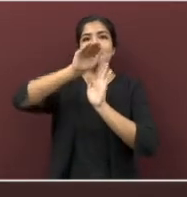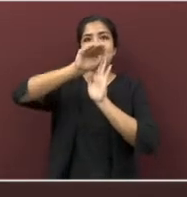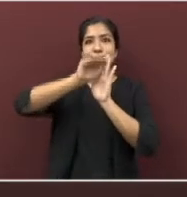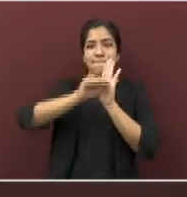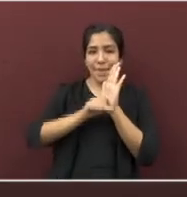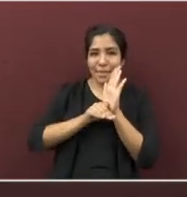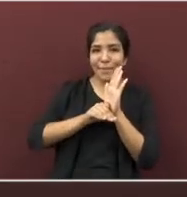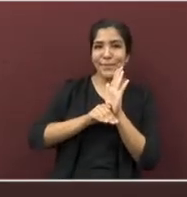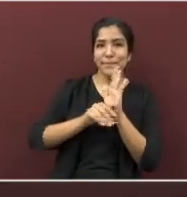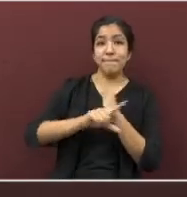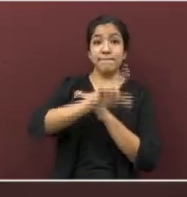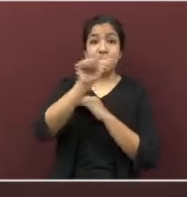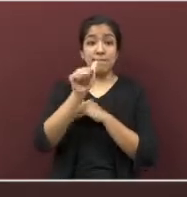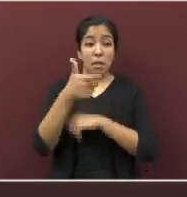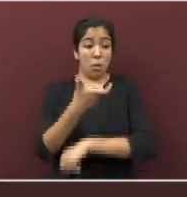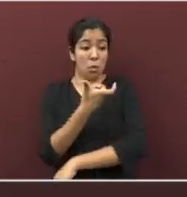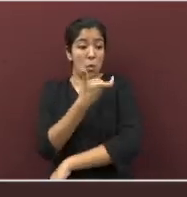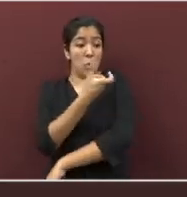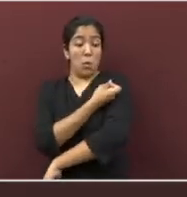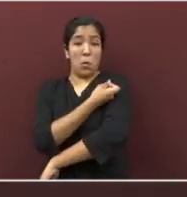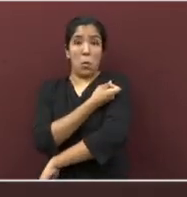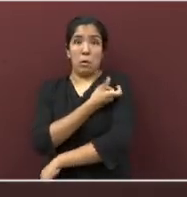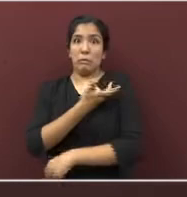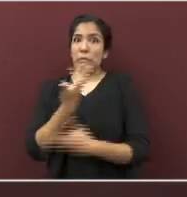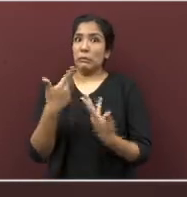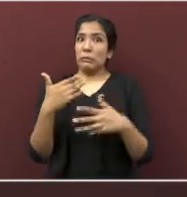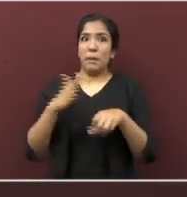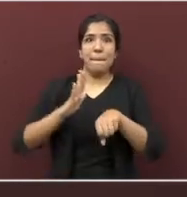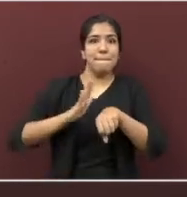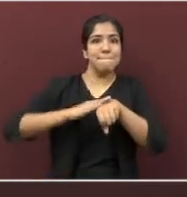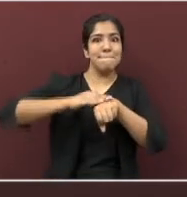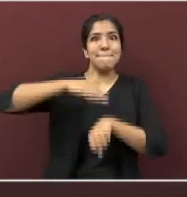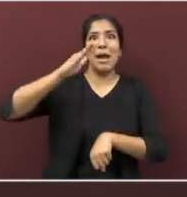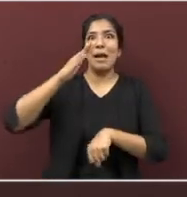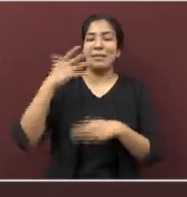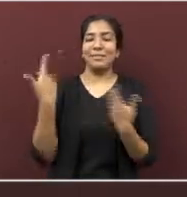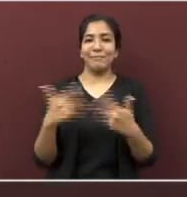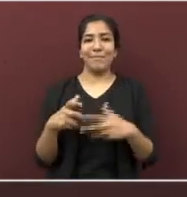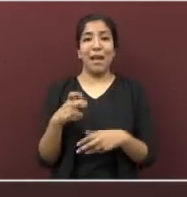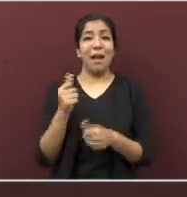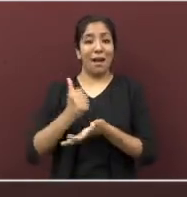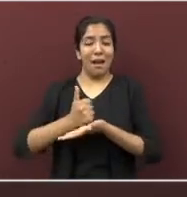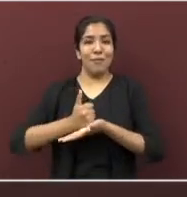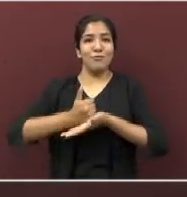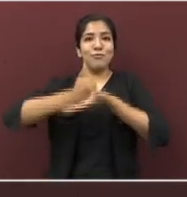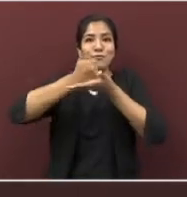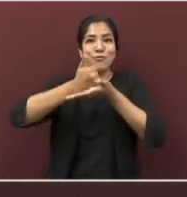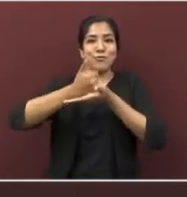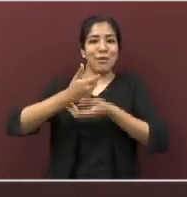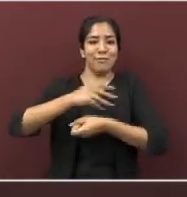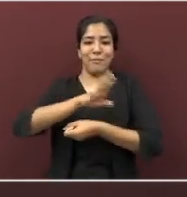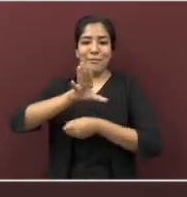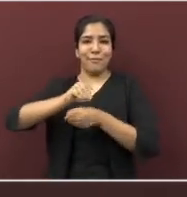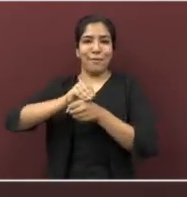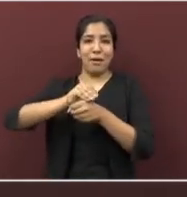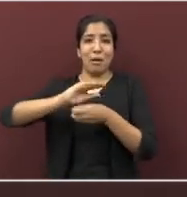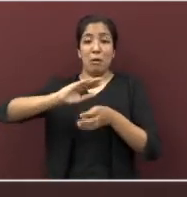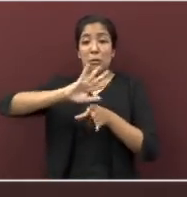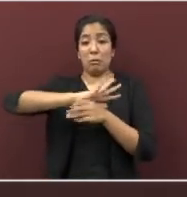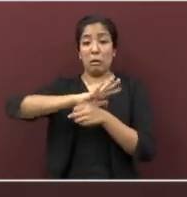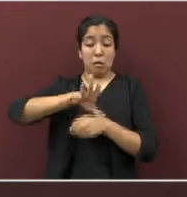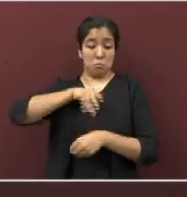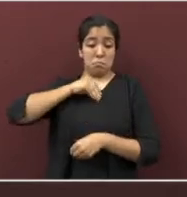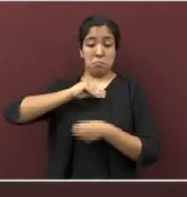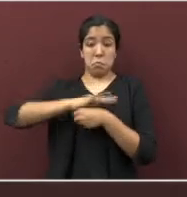fortalecer las acciones dado que es una herramienta más en la protección de la salud y de la